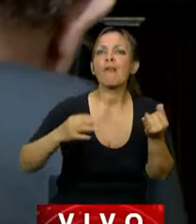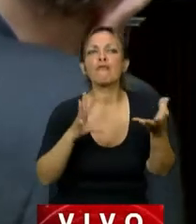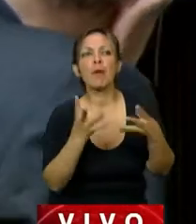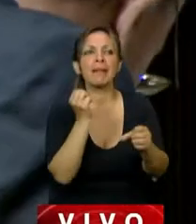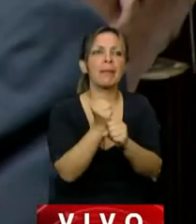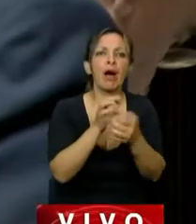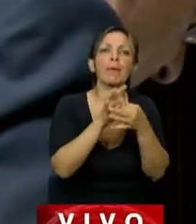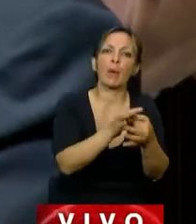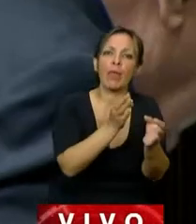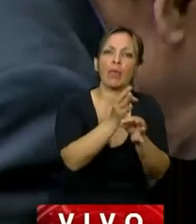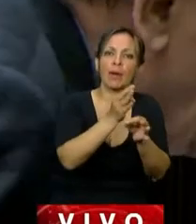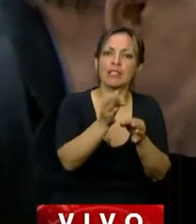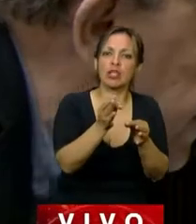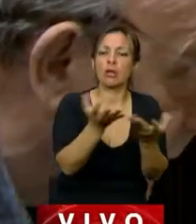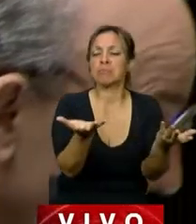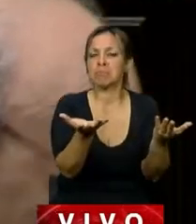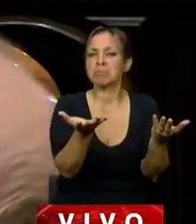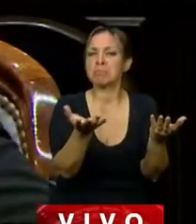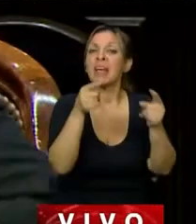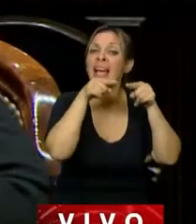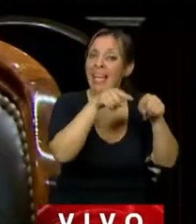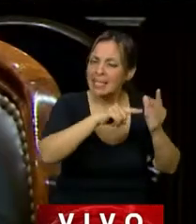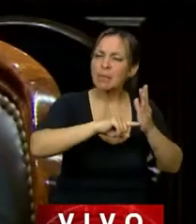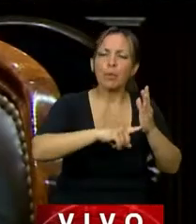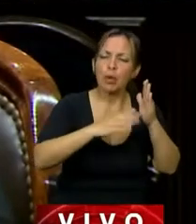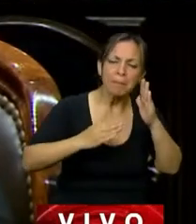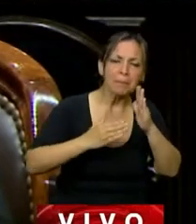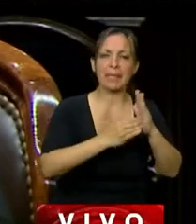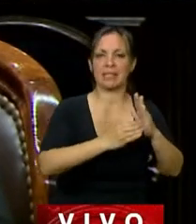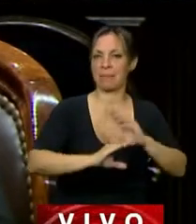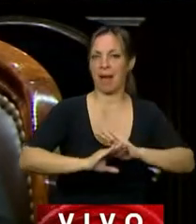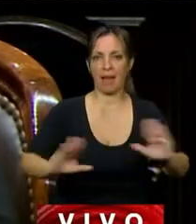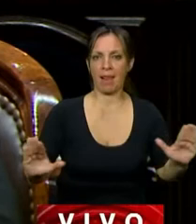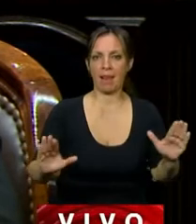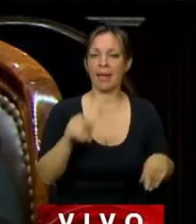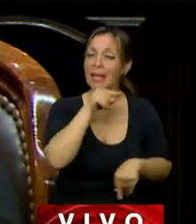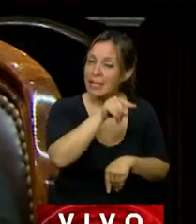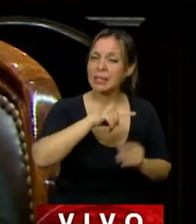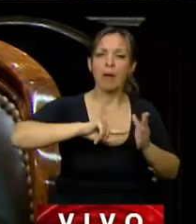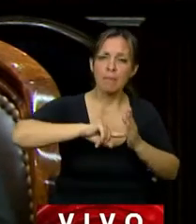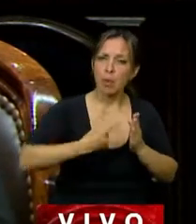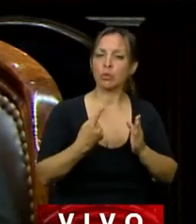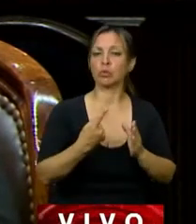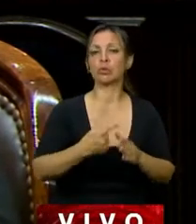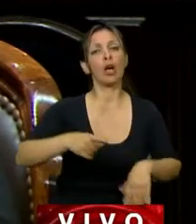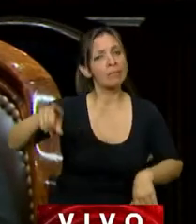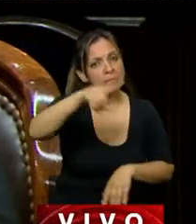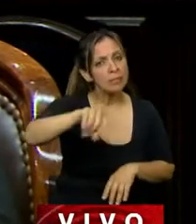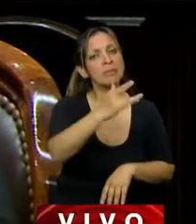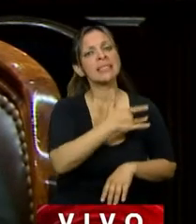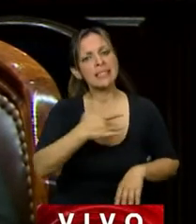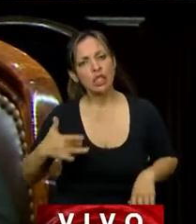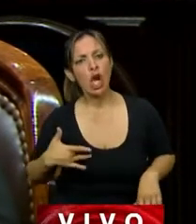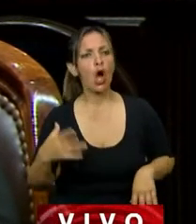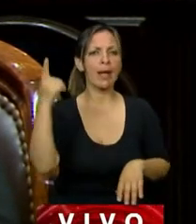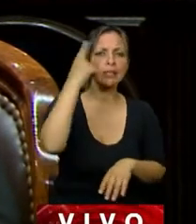qué es lo que ha hecho. Y ese es el punto, ese es el punto. Señoras, señores, los